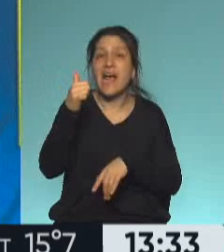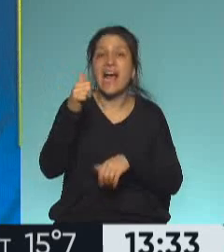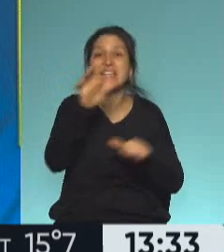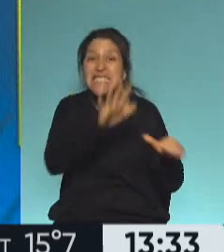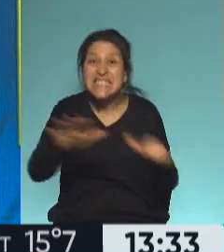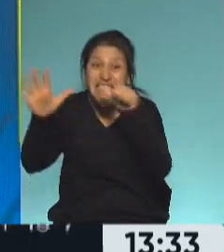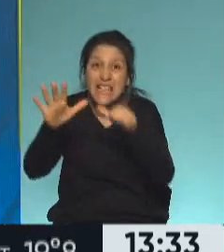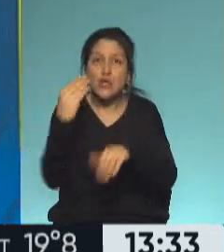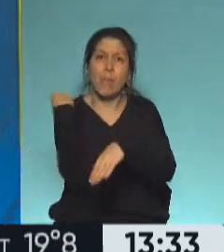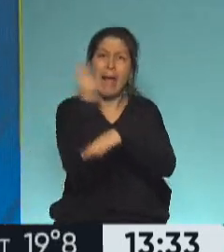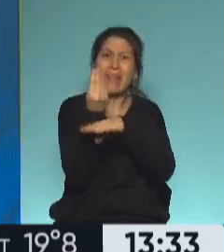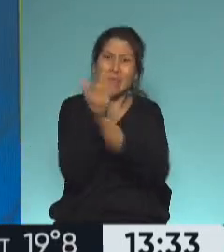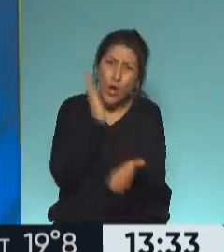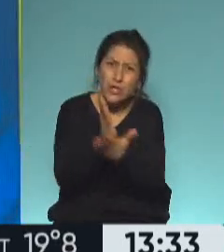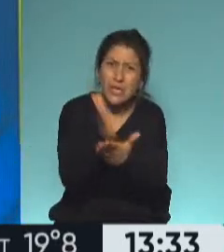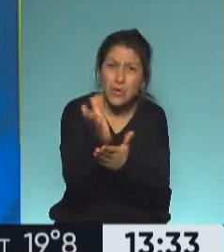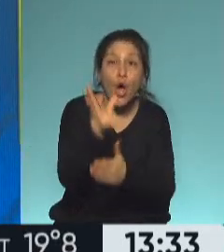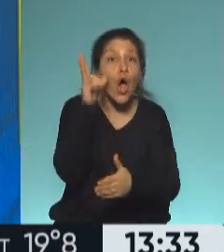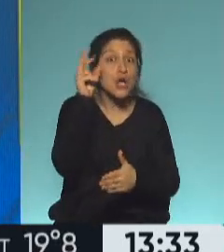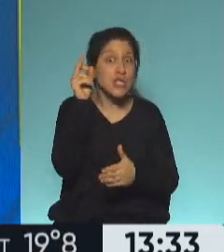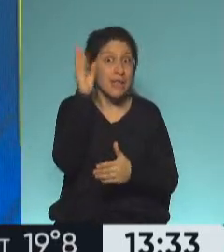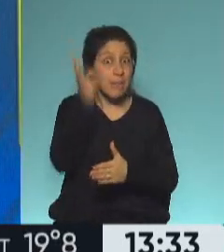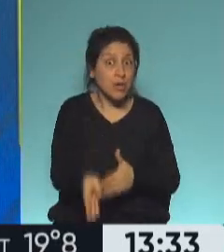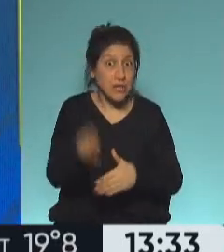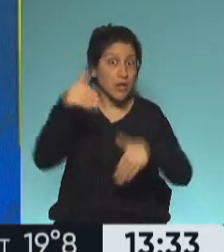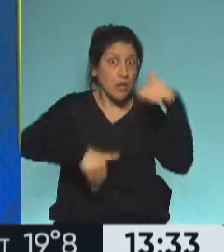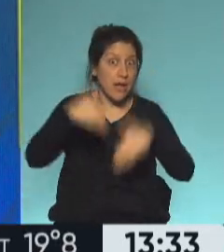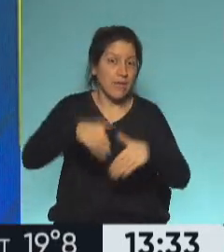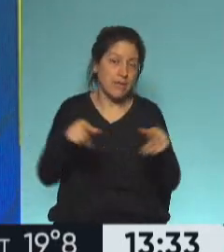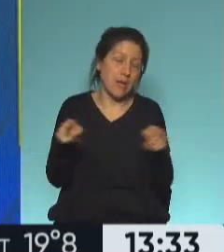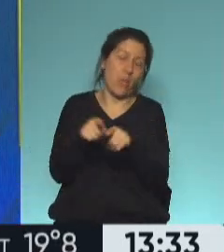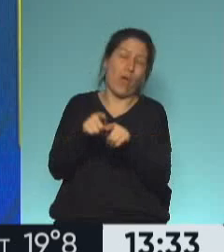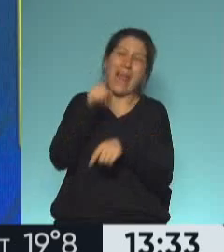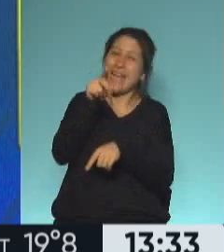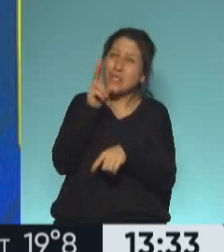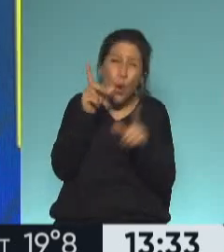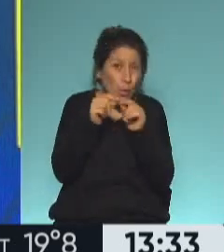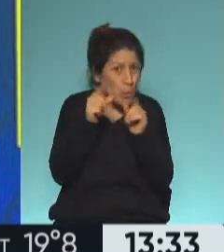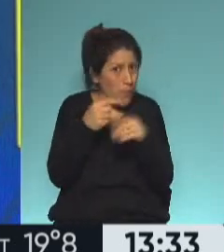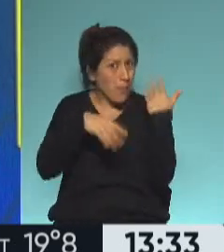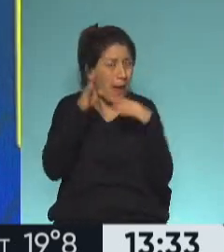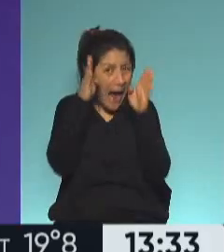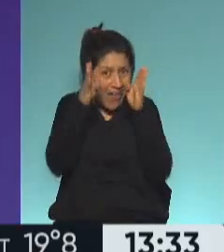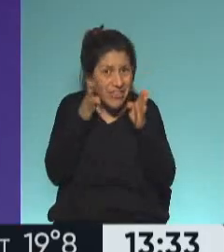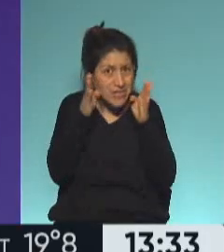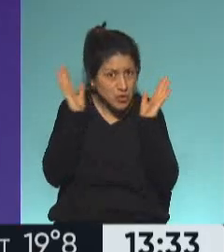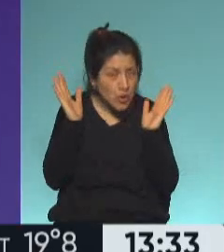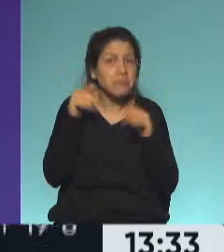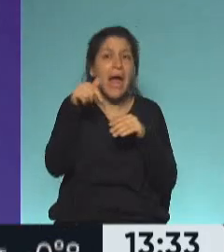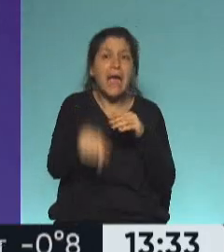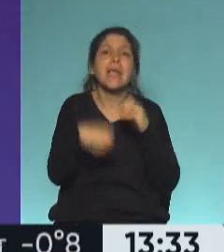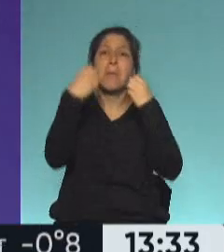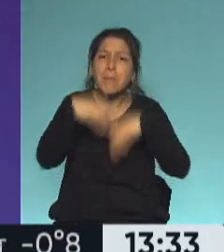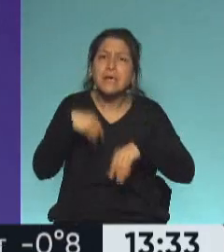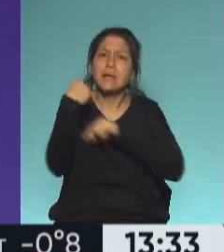consecutivo con el 80% de los votos. Esos números siempre son como para prestarle atención, y empieza a